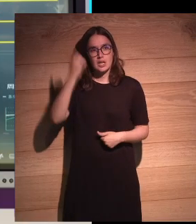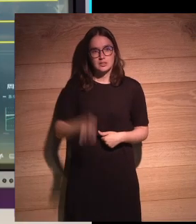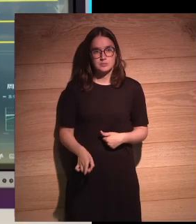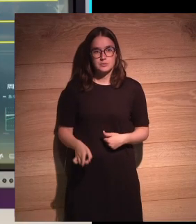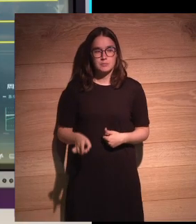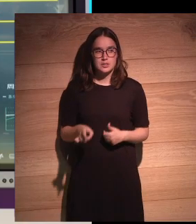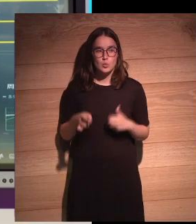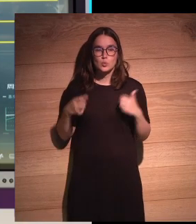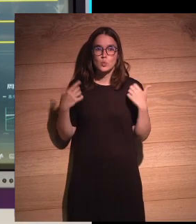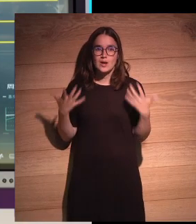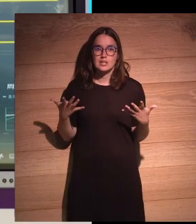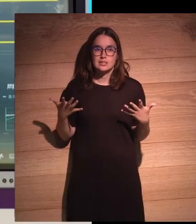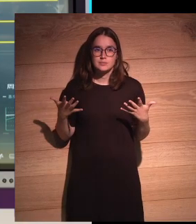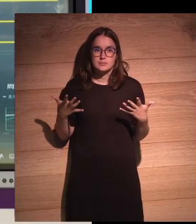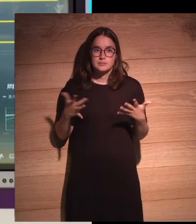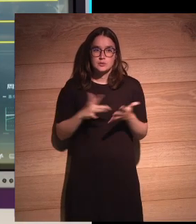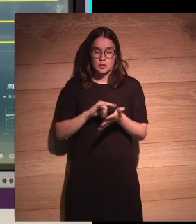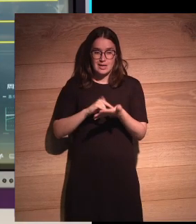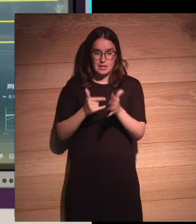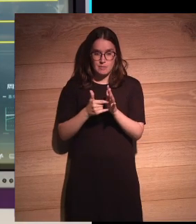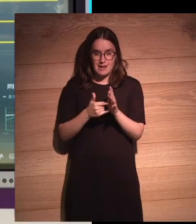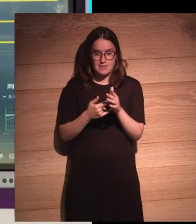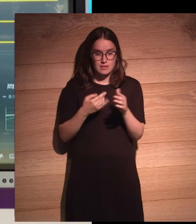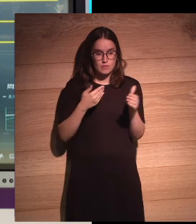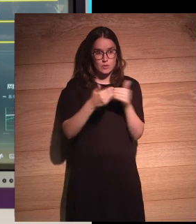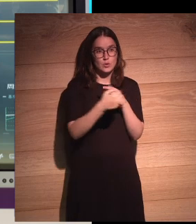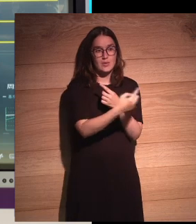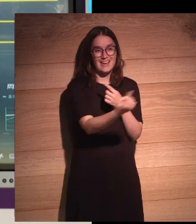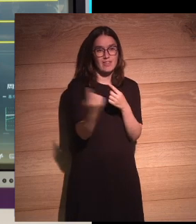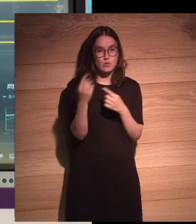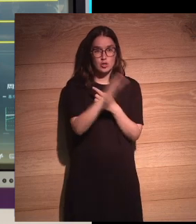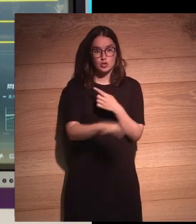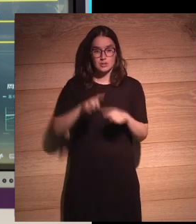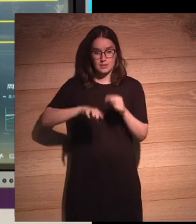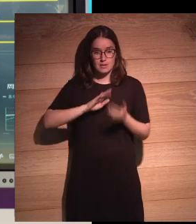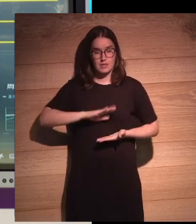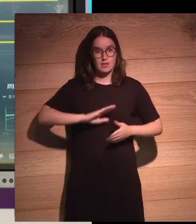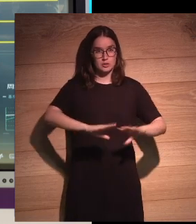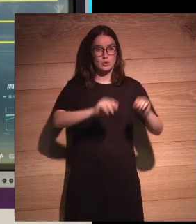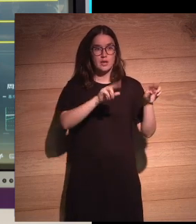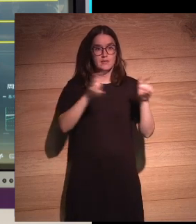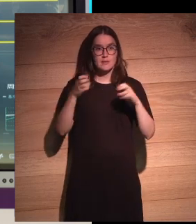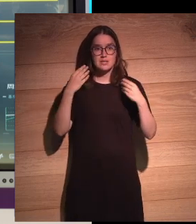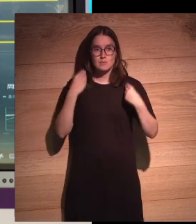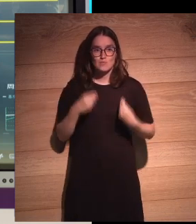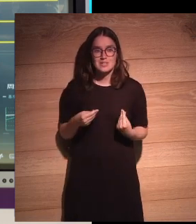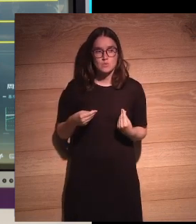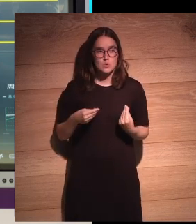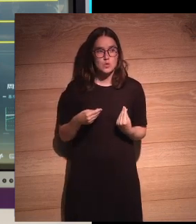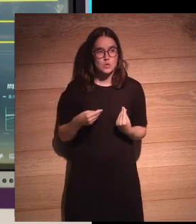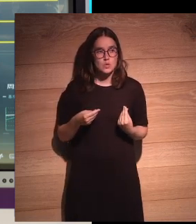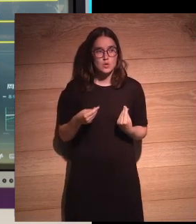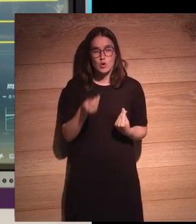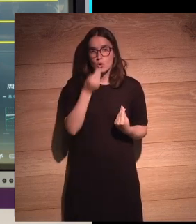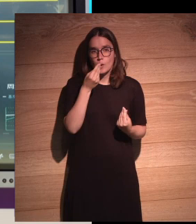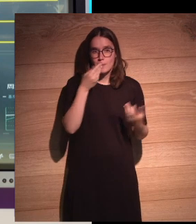También cuál sería el plan de carrera de cada niño según sus capacidades. Incluyen temas como lo que